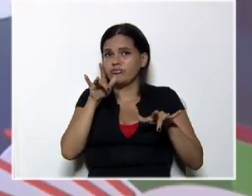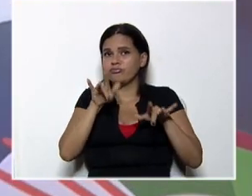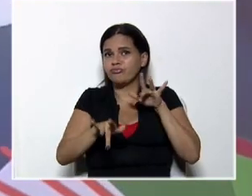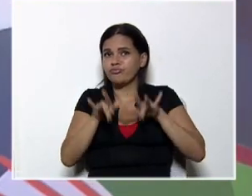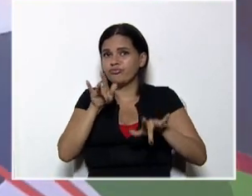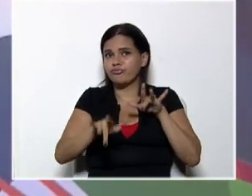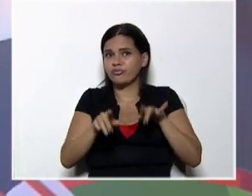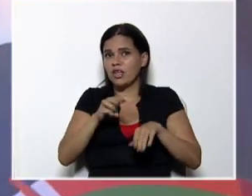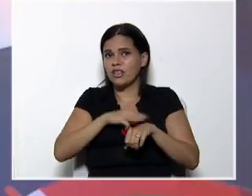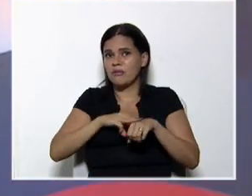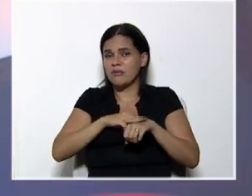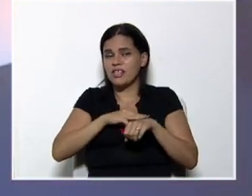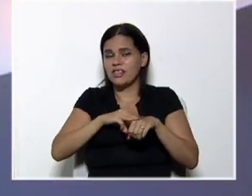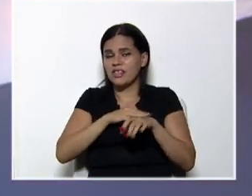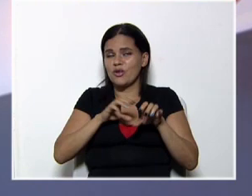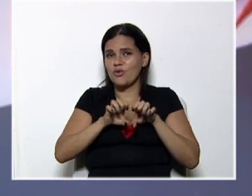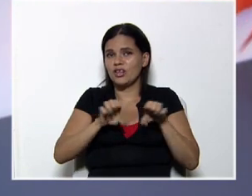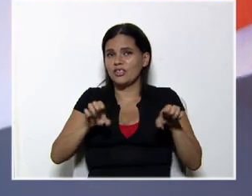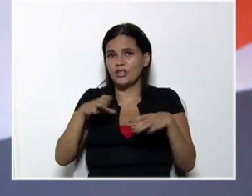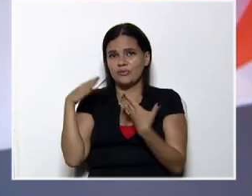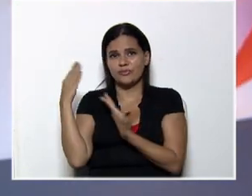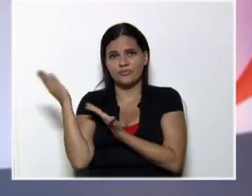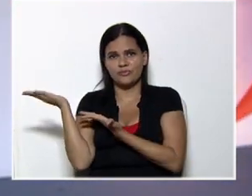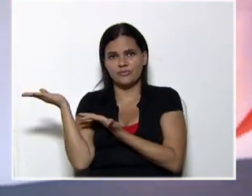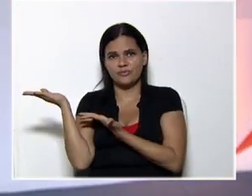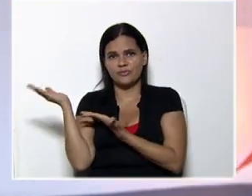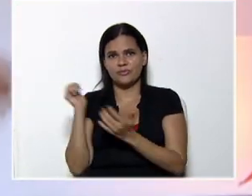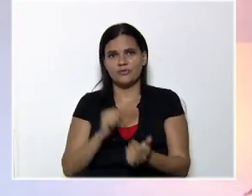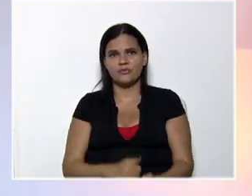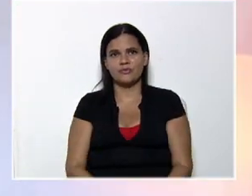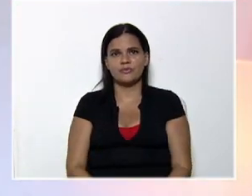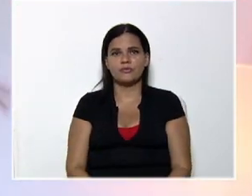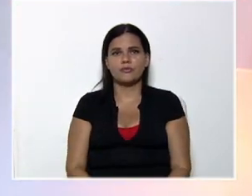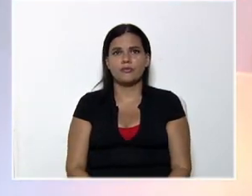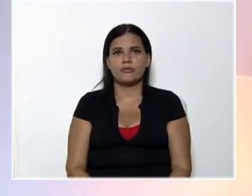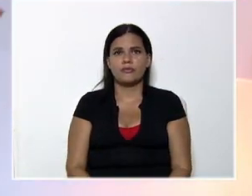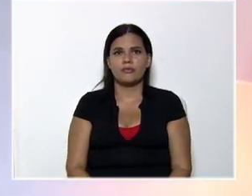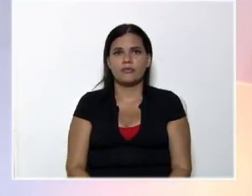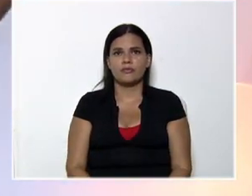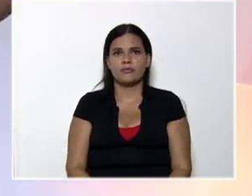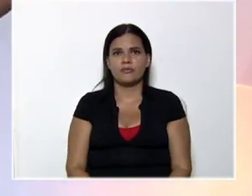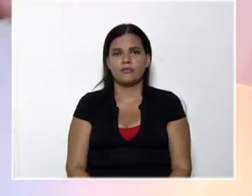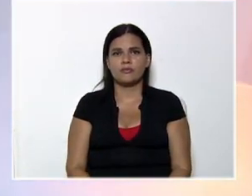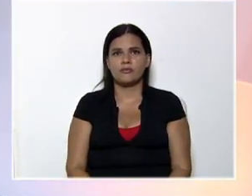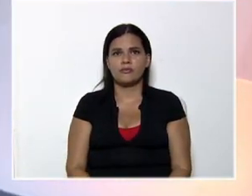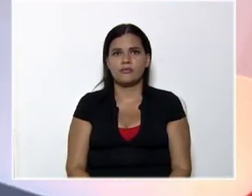página web oficial del Ministerio del Poder Popular para la Educación,